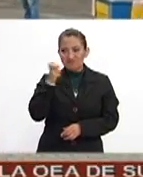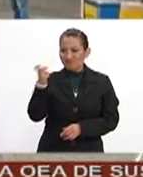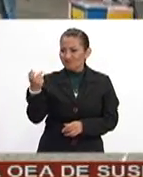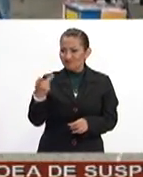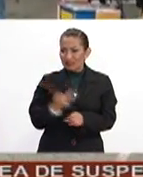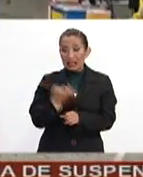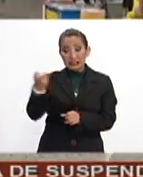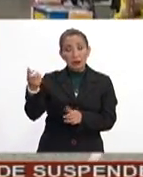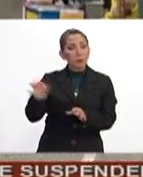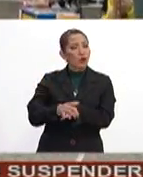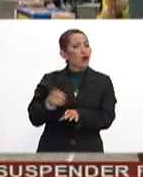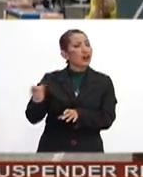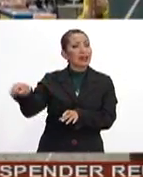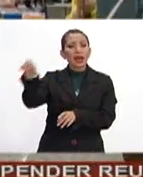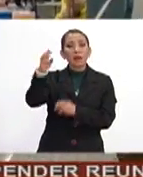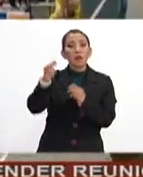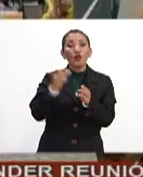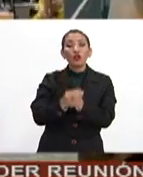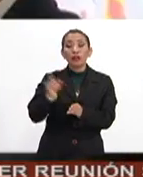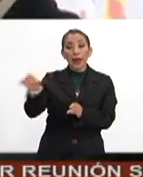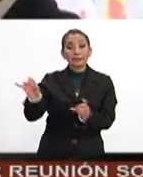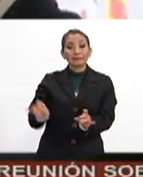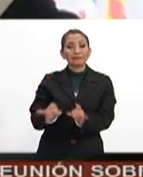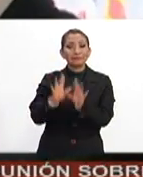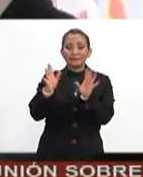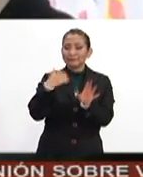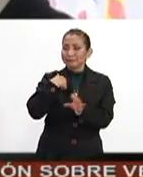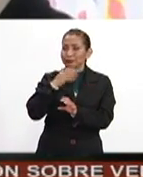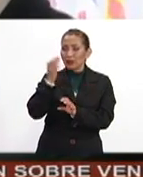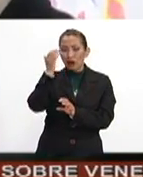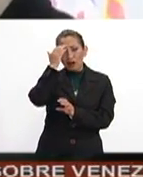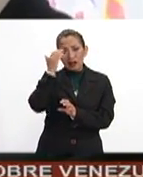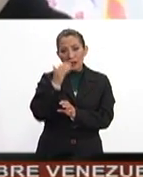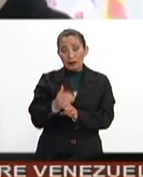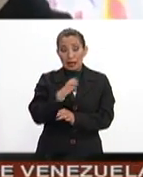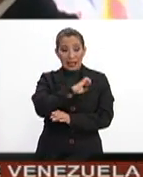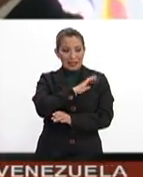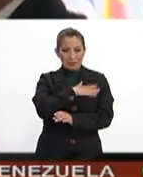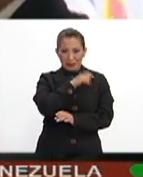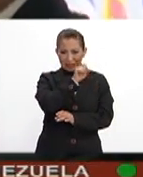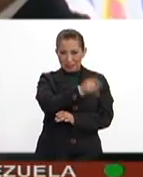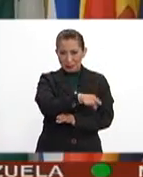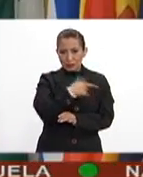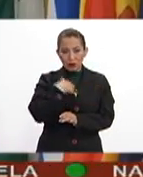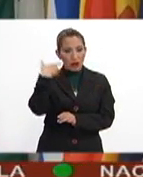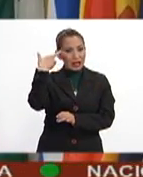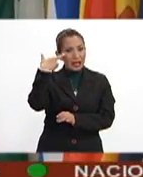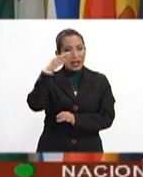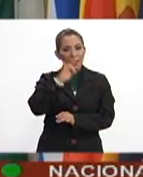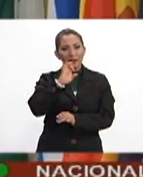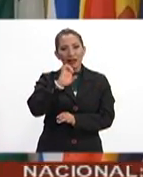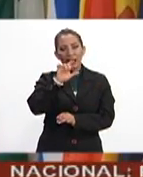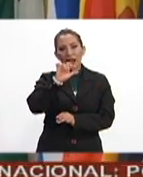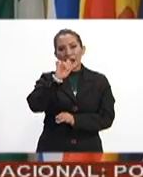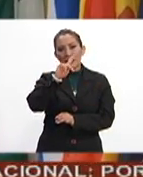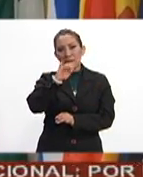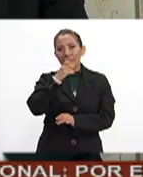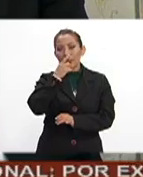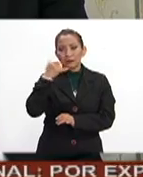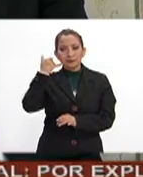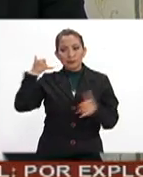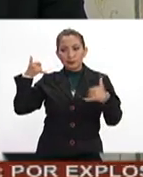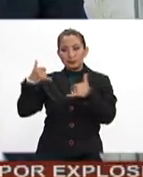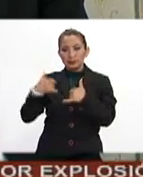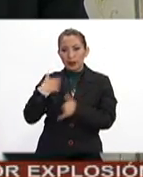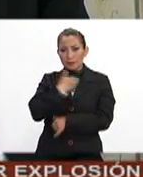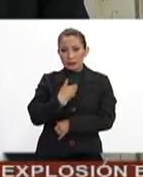dijo: esto que pasa en todo el mundo es una cosa absolutamente terrible. En España, el rey Felipe VI habló por